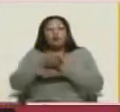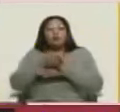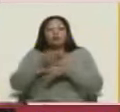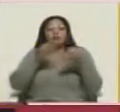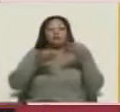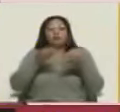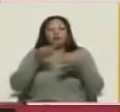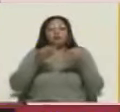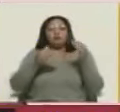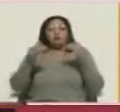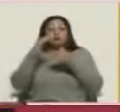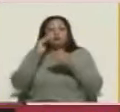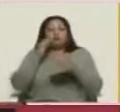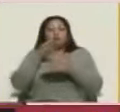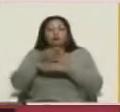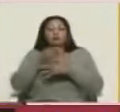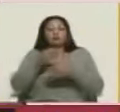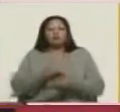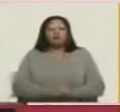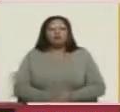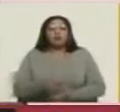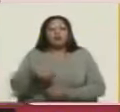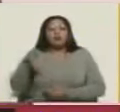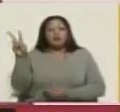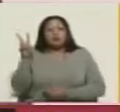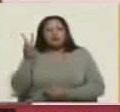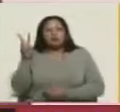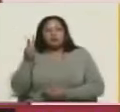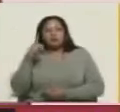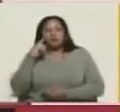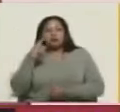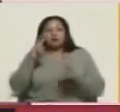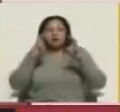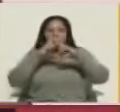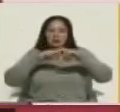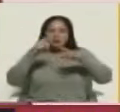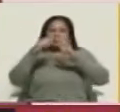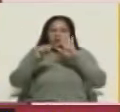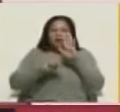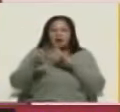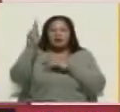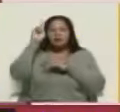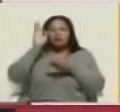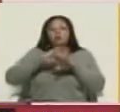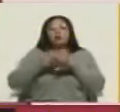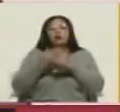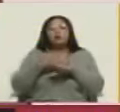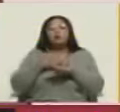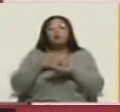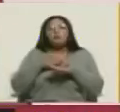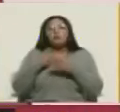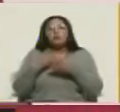Justicia, instancia en Venezuela, para que se revisara las razones por las cuales estaban